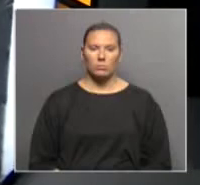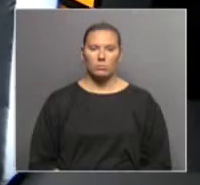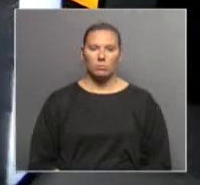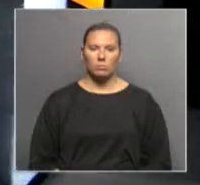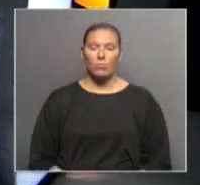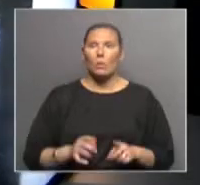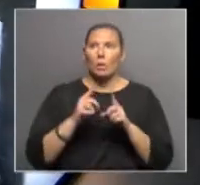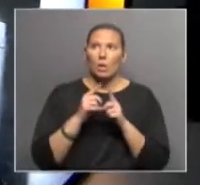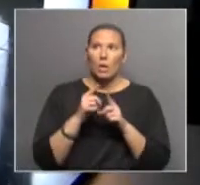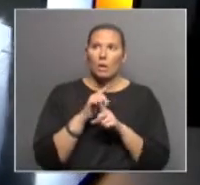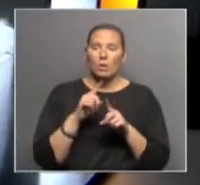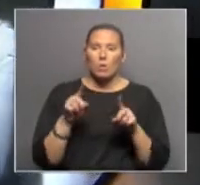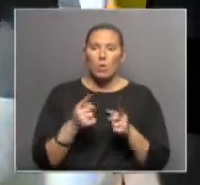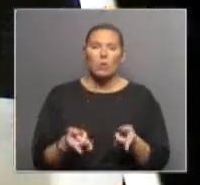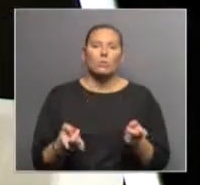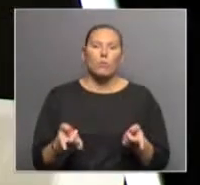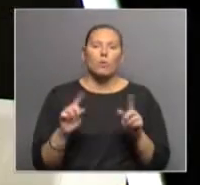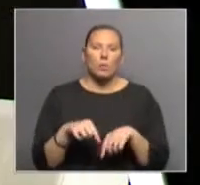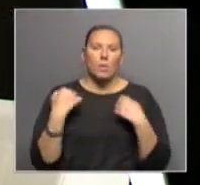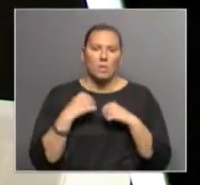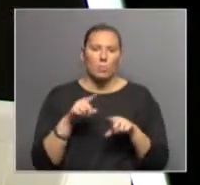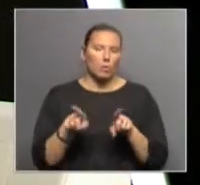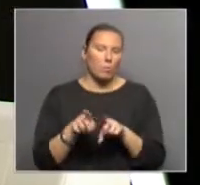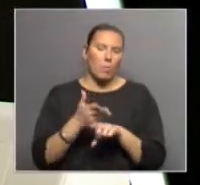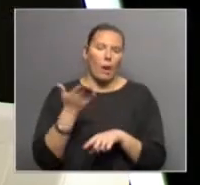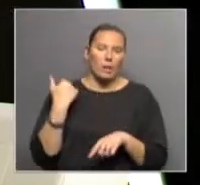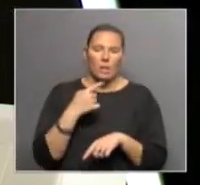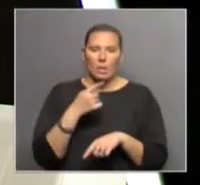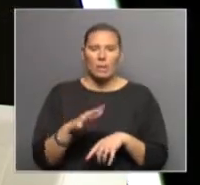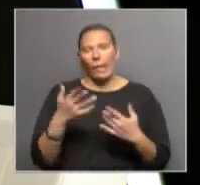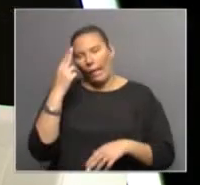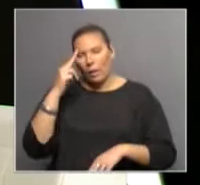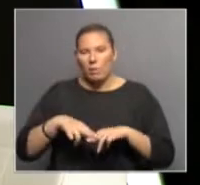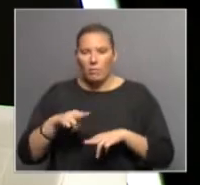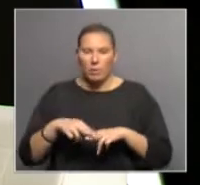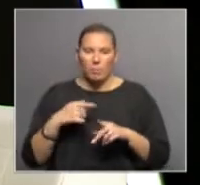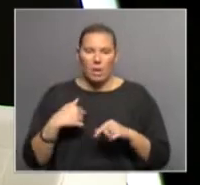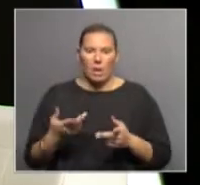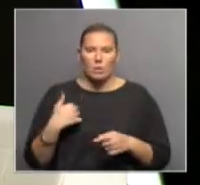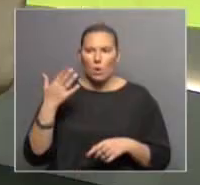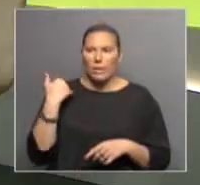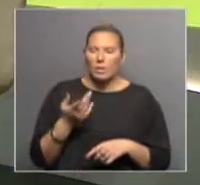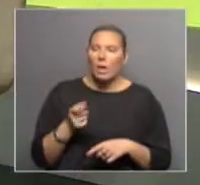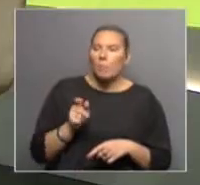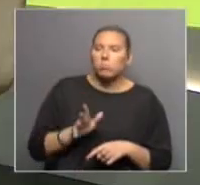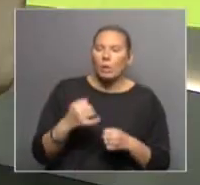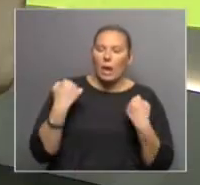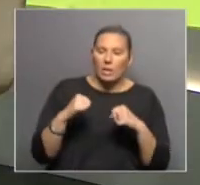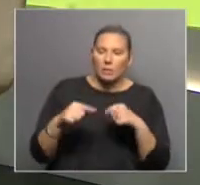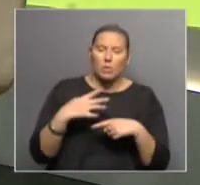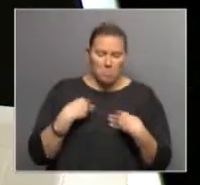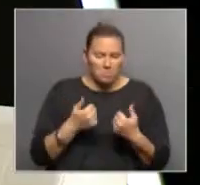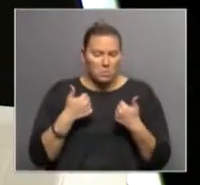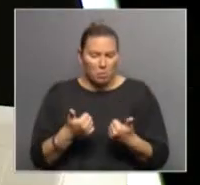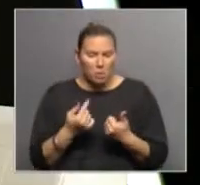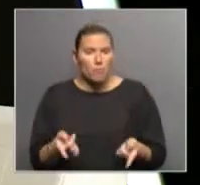O sea, no se vuelve a la actividad deportiva como antes, es decir, bueno, me enfermé y yo hacía tal rutina, me siento bien,